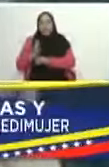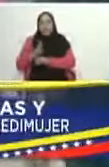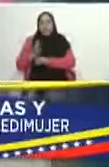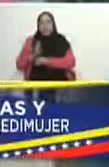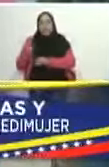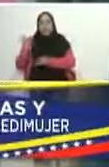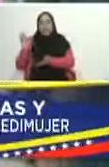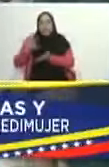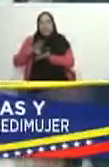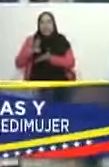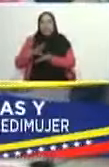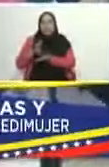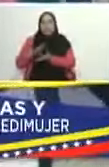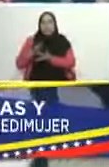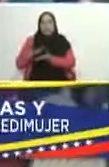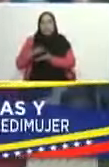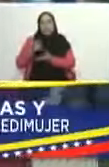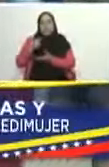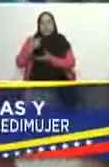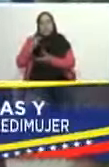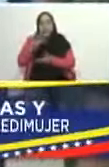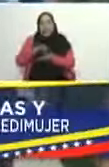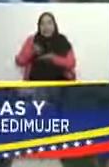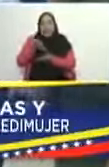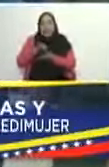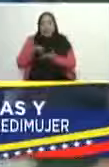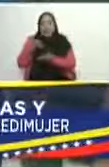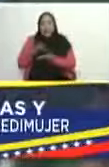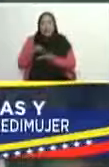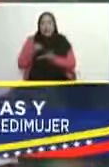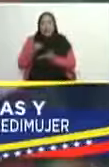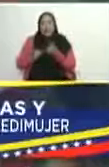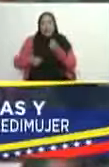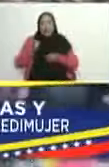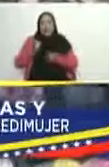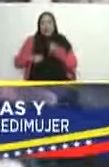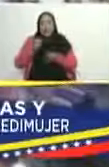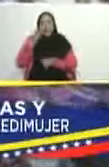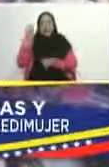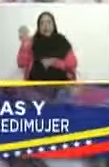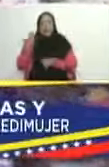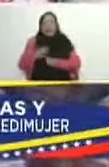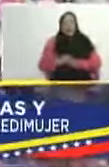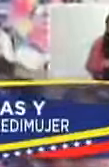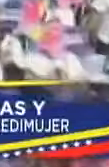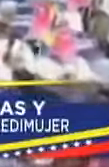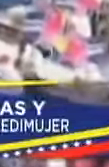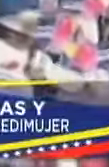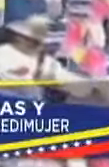set con la salsa indestructible.